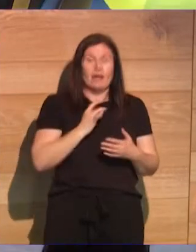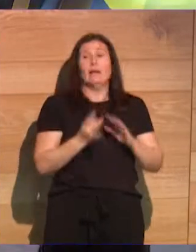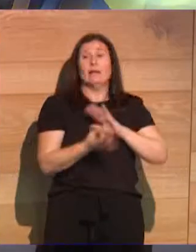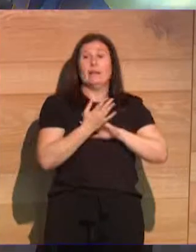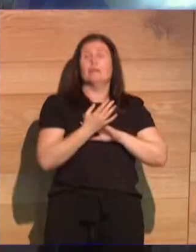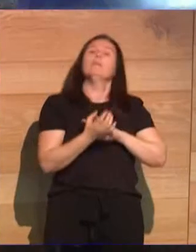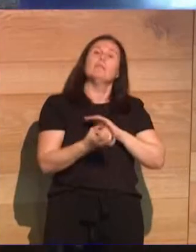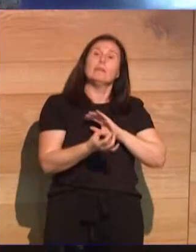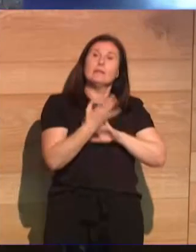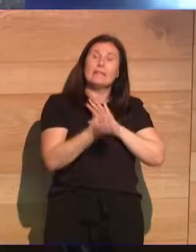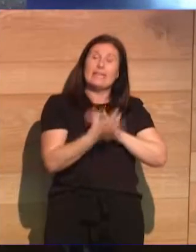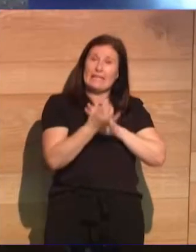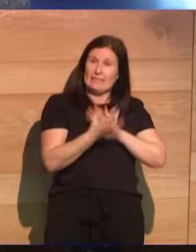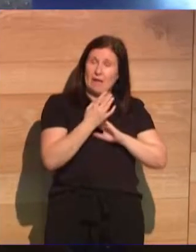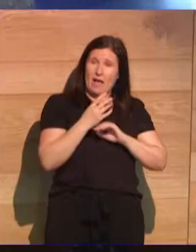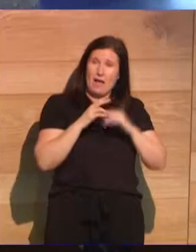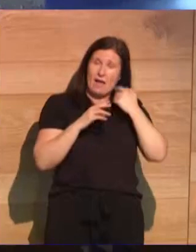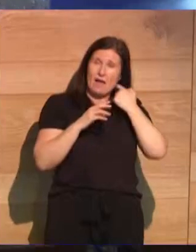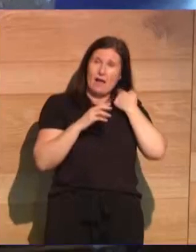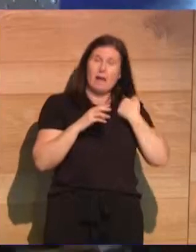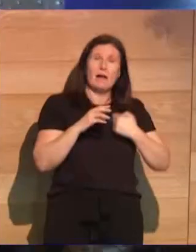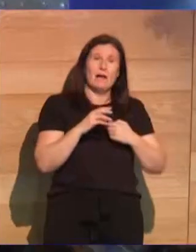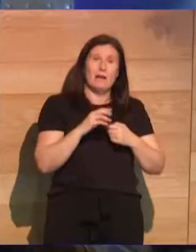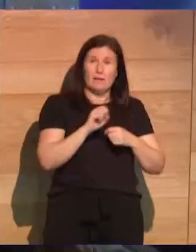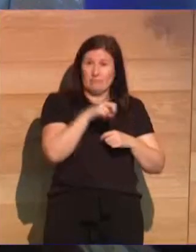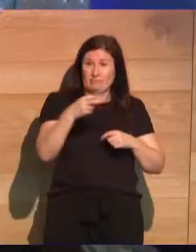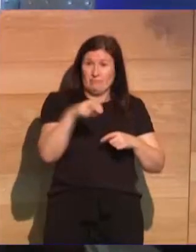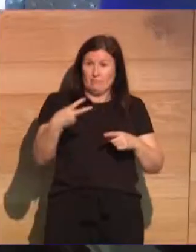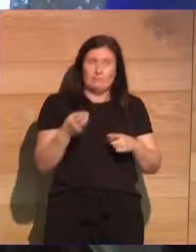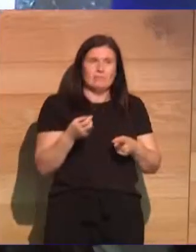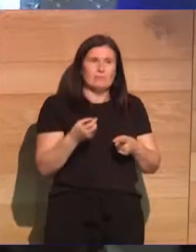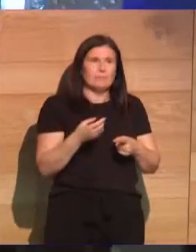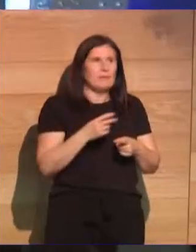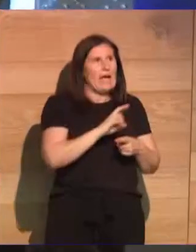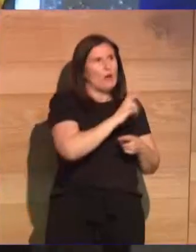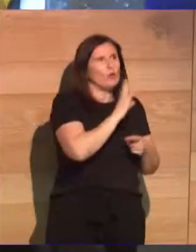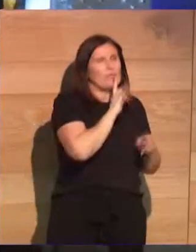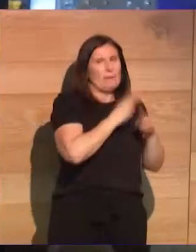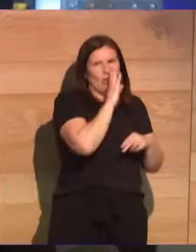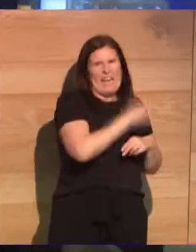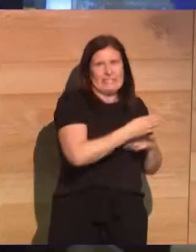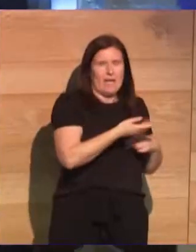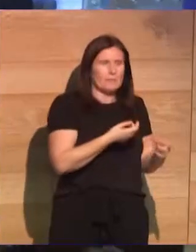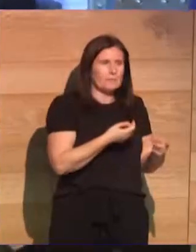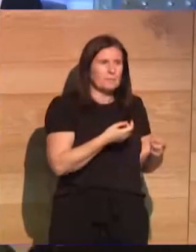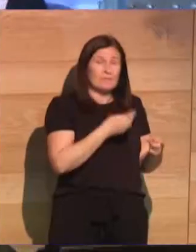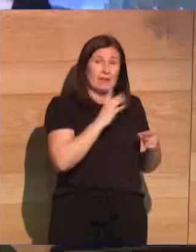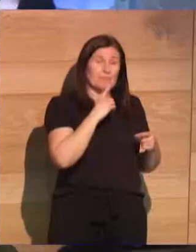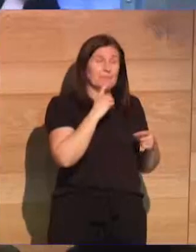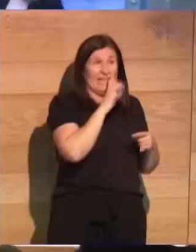es la que ha hecho esto el boom para todo el mundo, pues la otra la consideramos clásica. Entonces, de la clásica vamos a